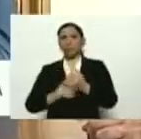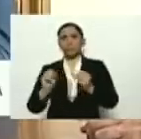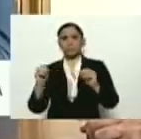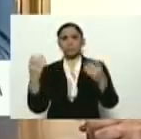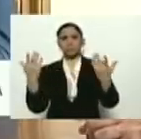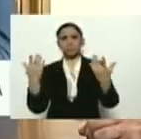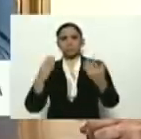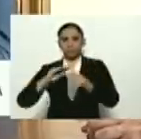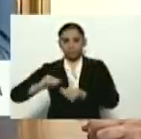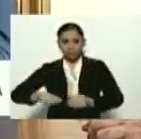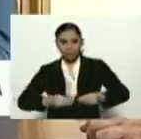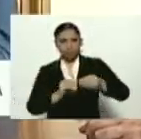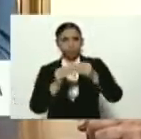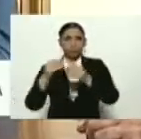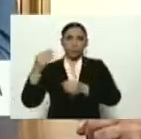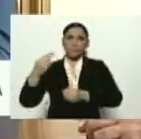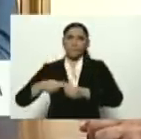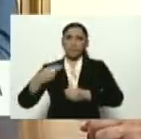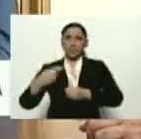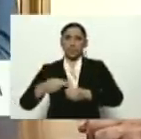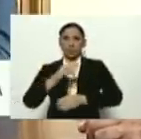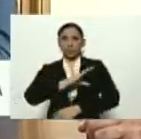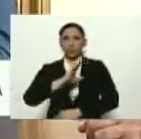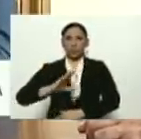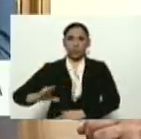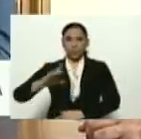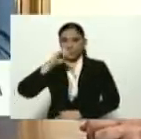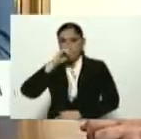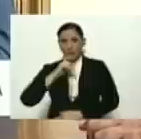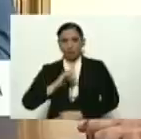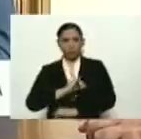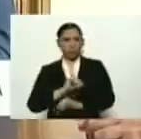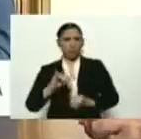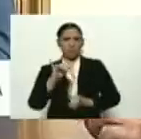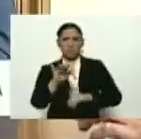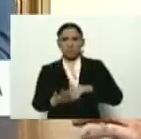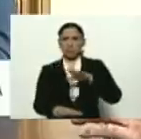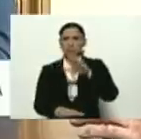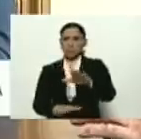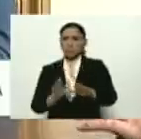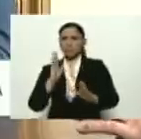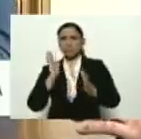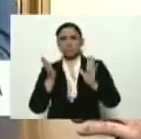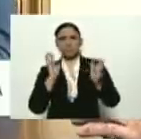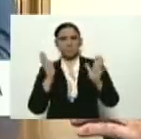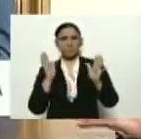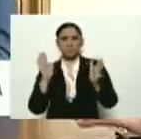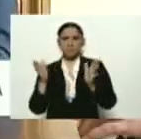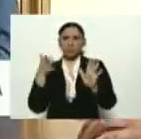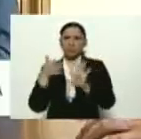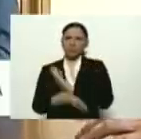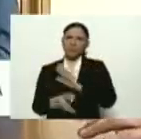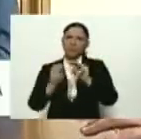de reanimar Petrocaribe este año. Ya están dados los pasos y conversados los métodos.